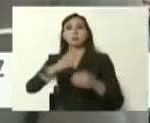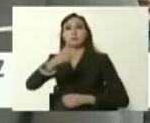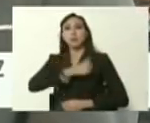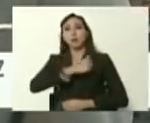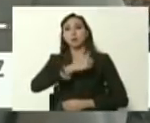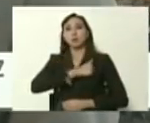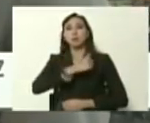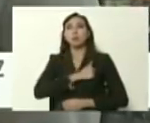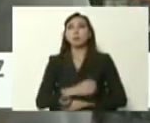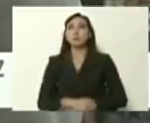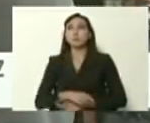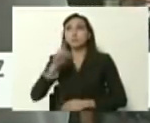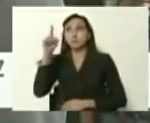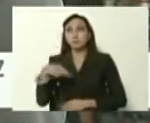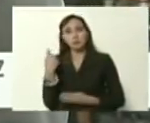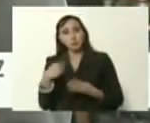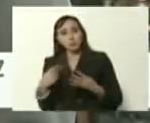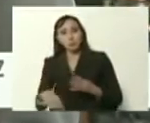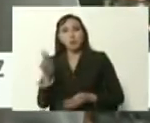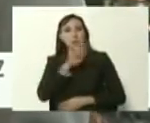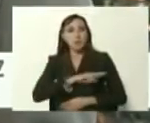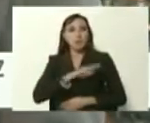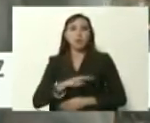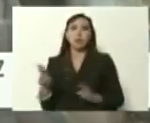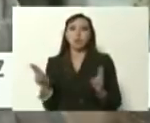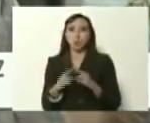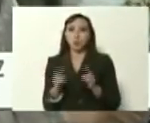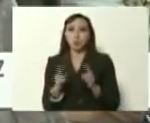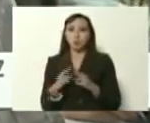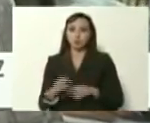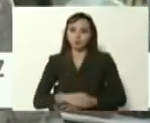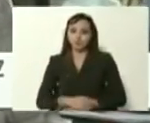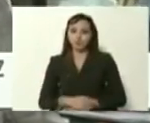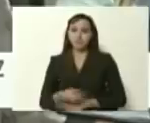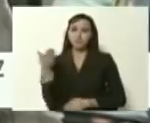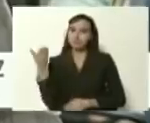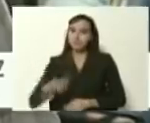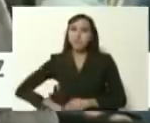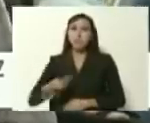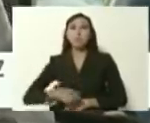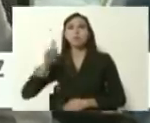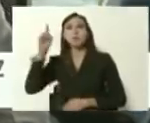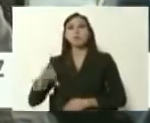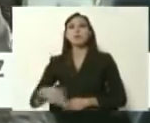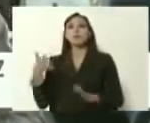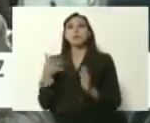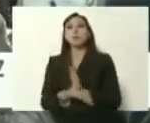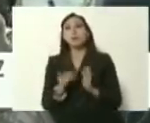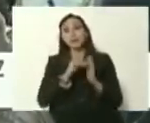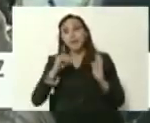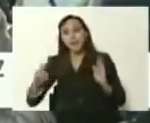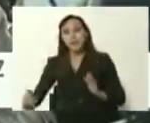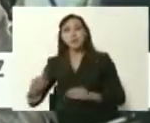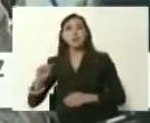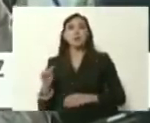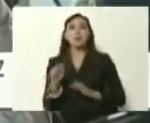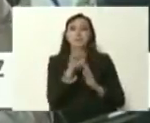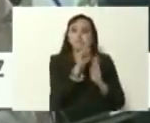Así como el resto de las religiones reconocidas, basadas principalmente en los derechos y en los